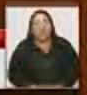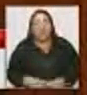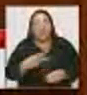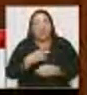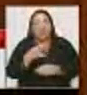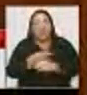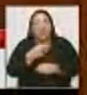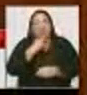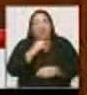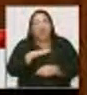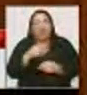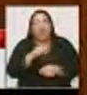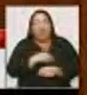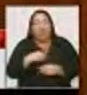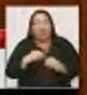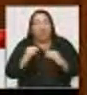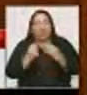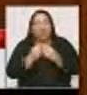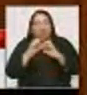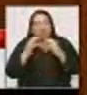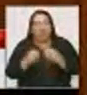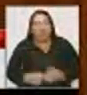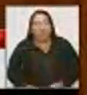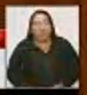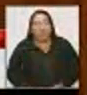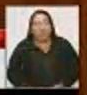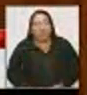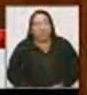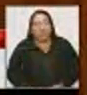violencia contra las mujeres y los integrantes del grupo familiar.